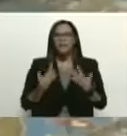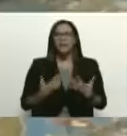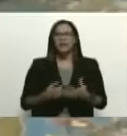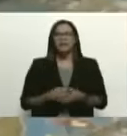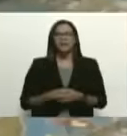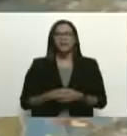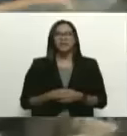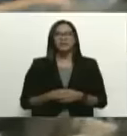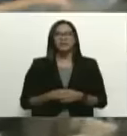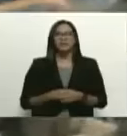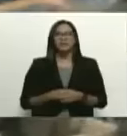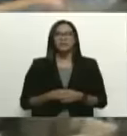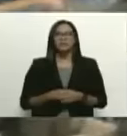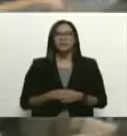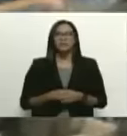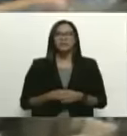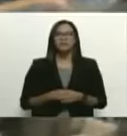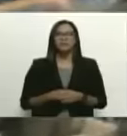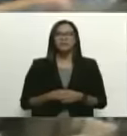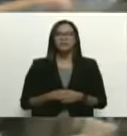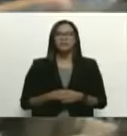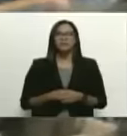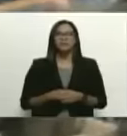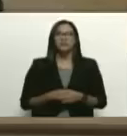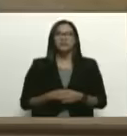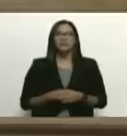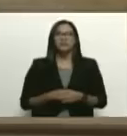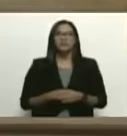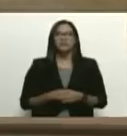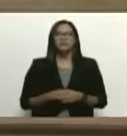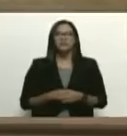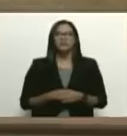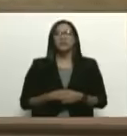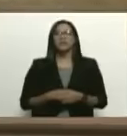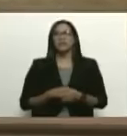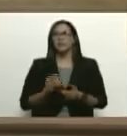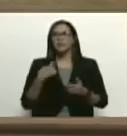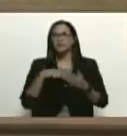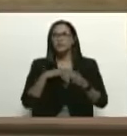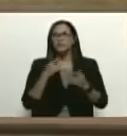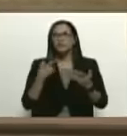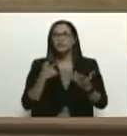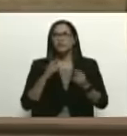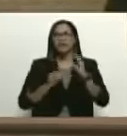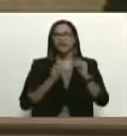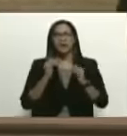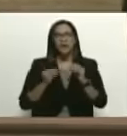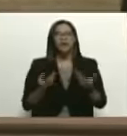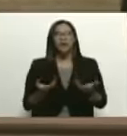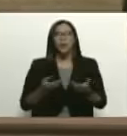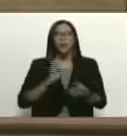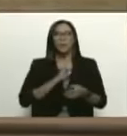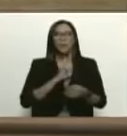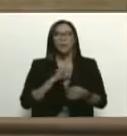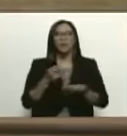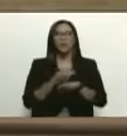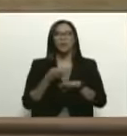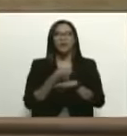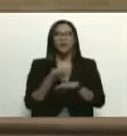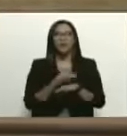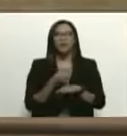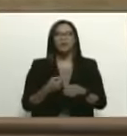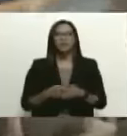corregir. Además de embajador, del cual estoy orgulloso, voy a hablar acá más como agente del Estado en el caso